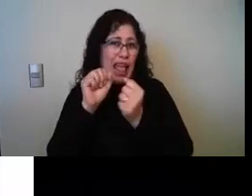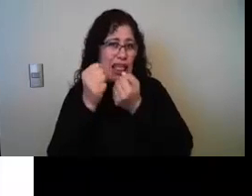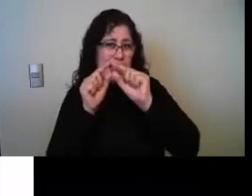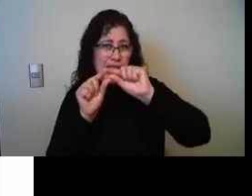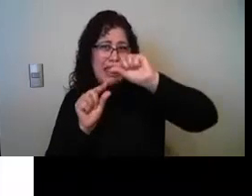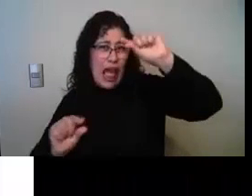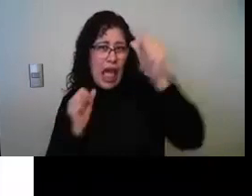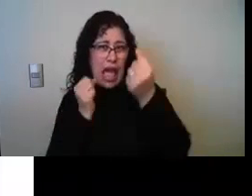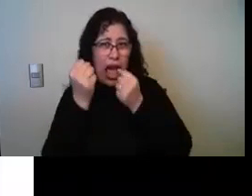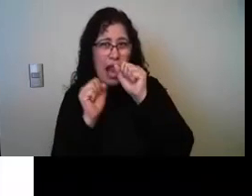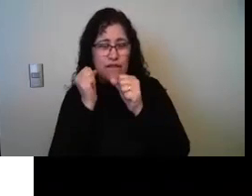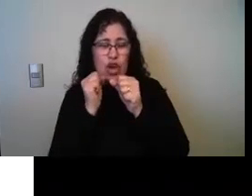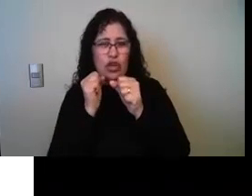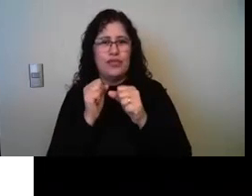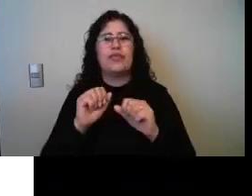el décimo,